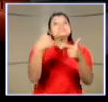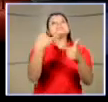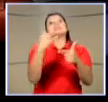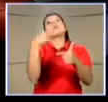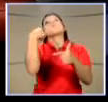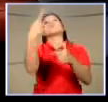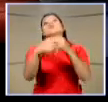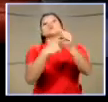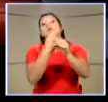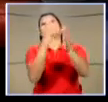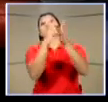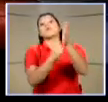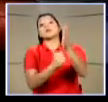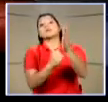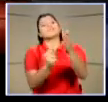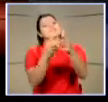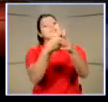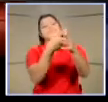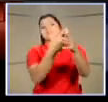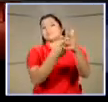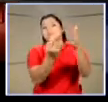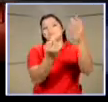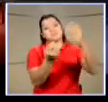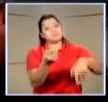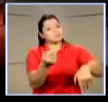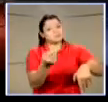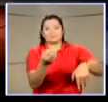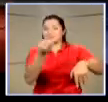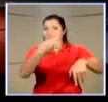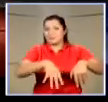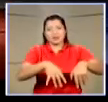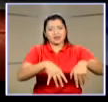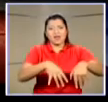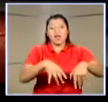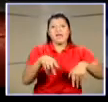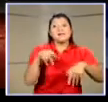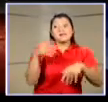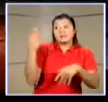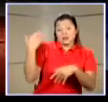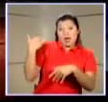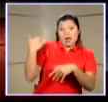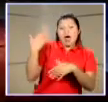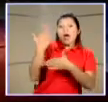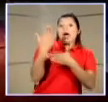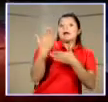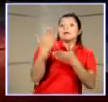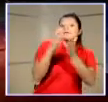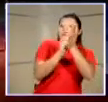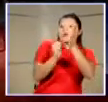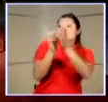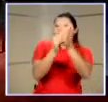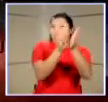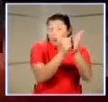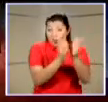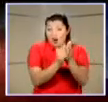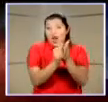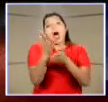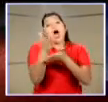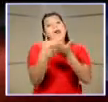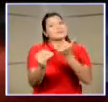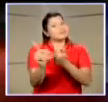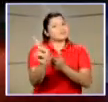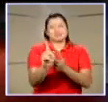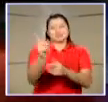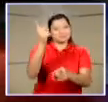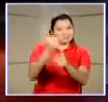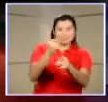Estos recortes, algunos irracionales, algunos irreflexivos y algunos con una connotación ideológica de la